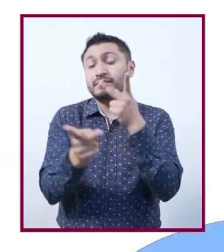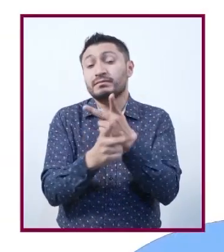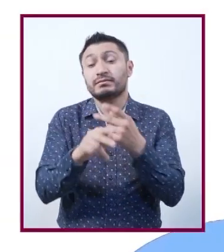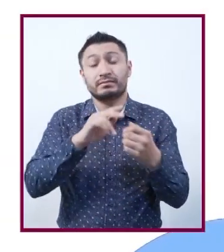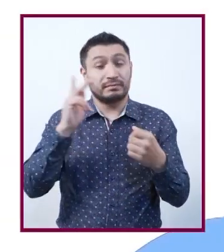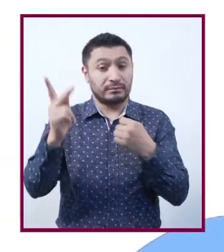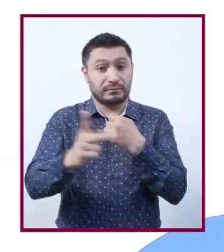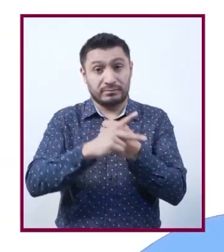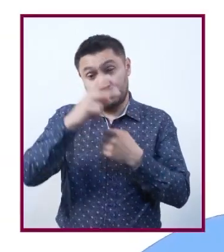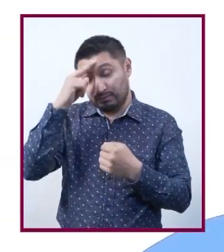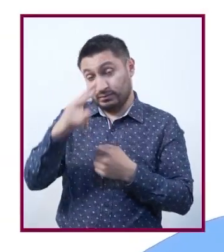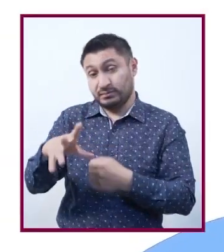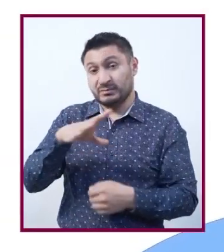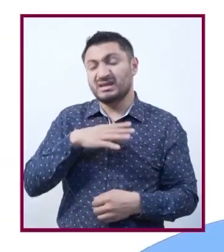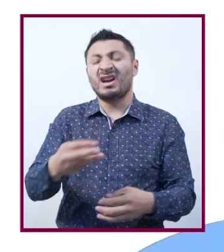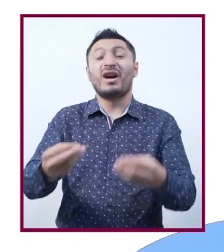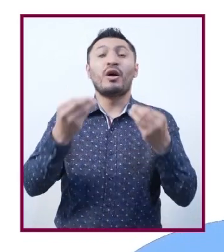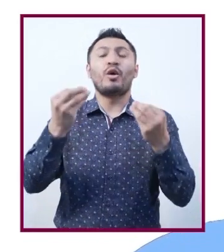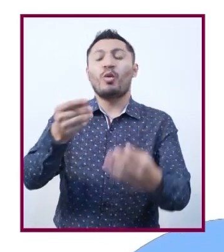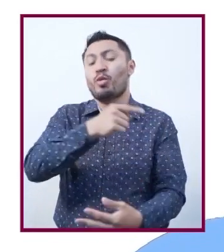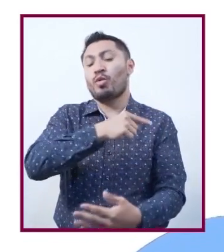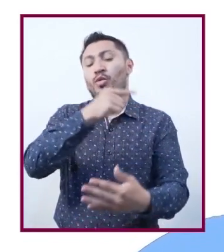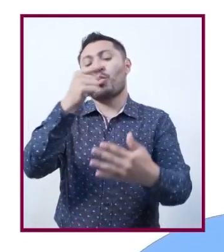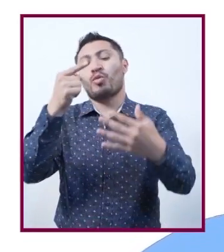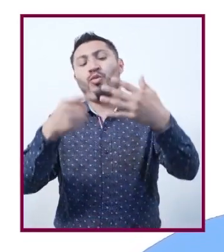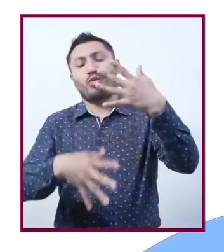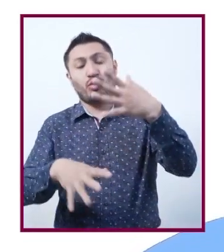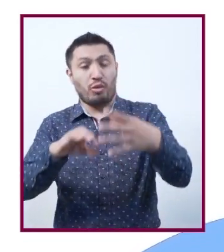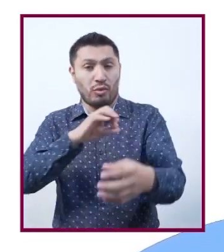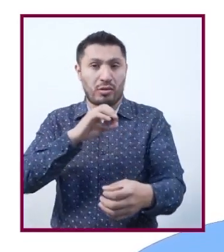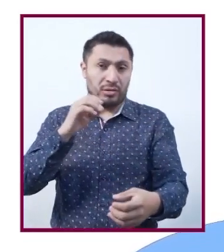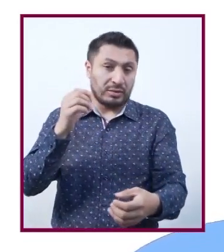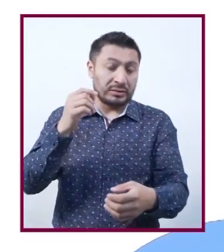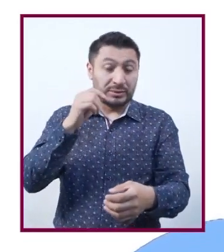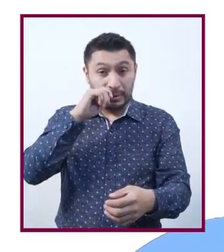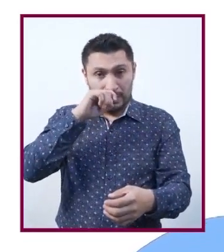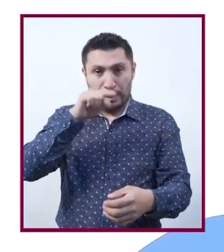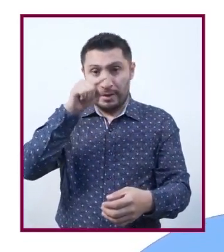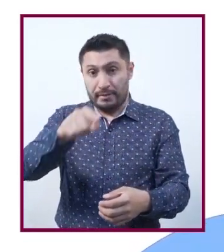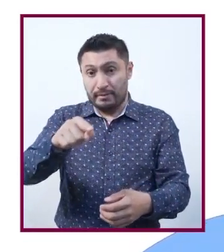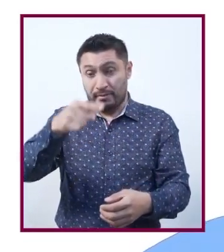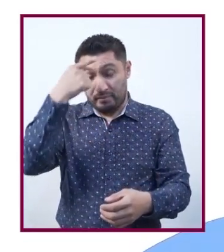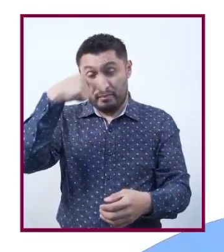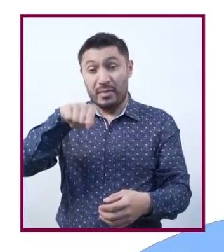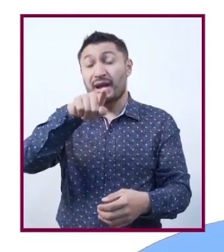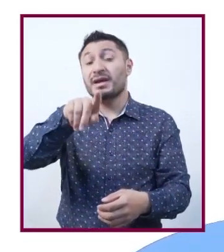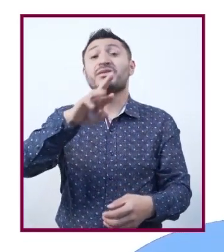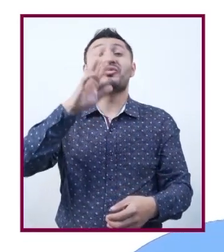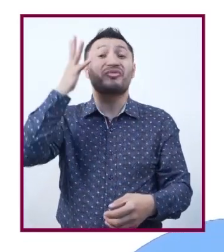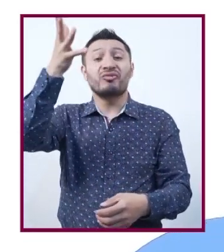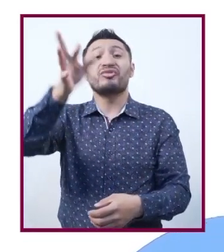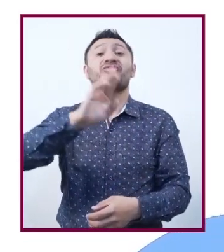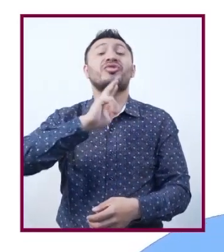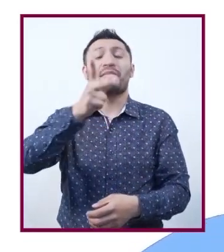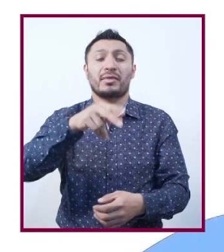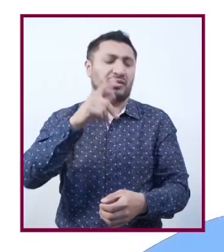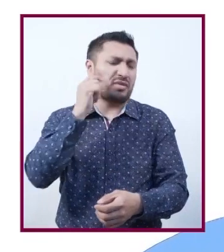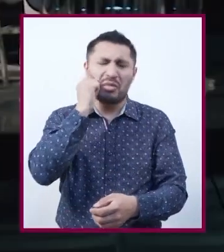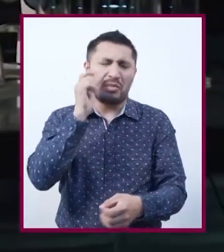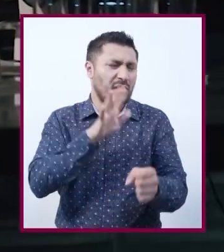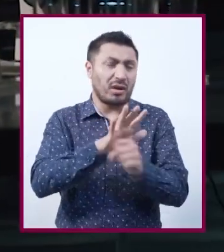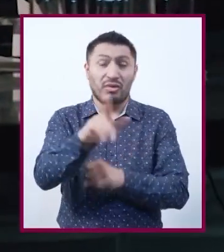país, contamos con muchas alternativas para que puedas prepararte de cara al futuro, sea cual sea tu decisión de